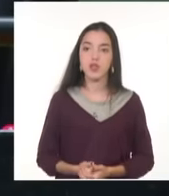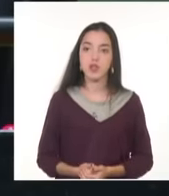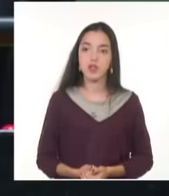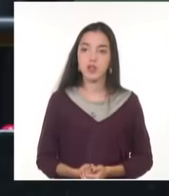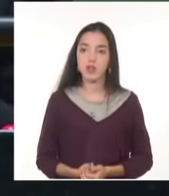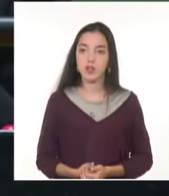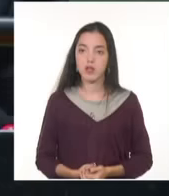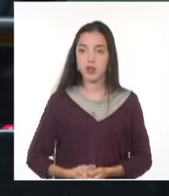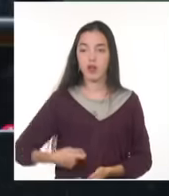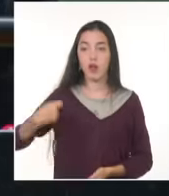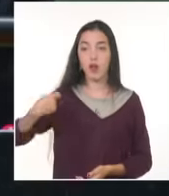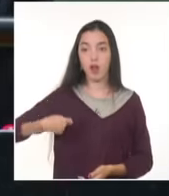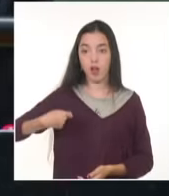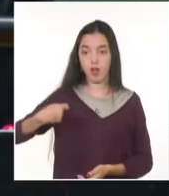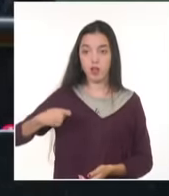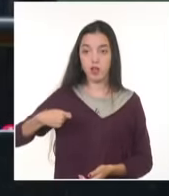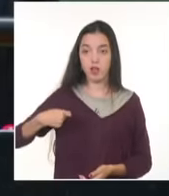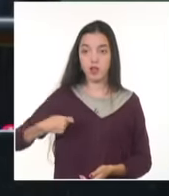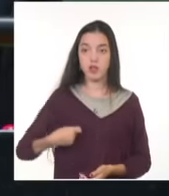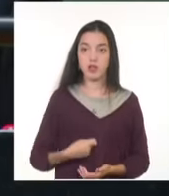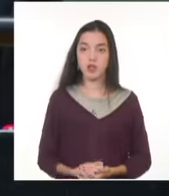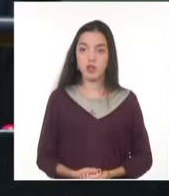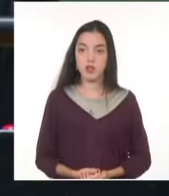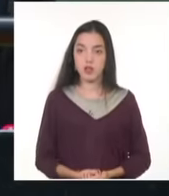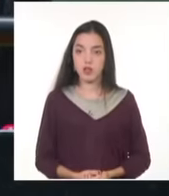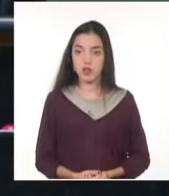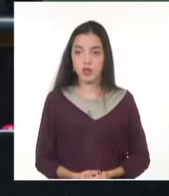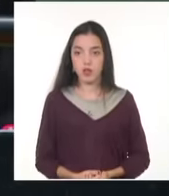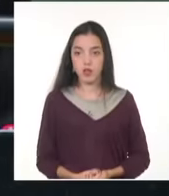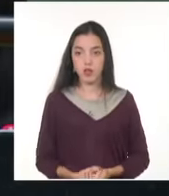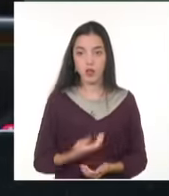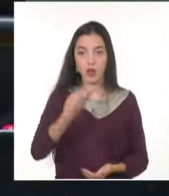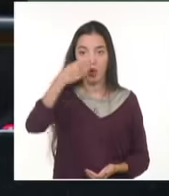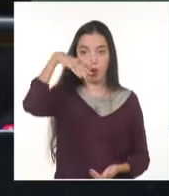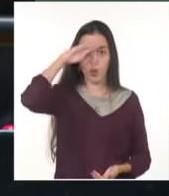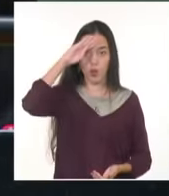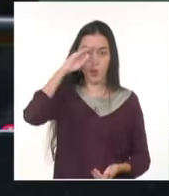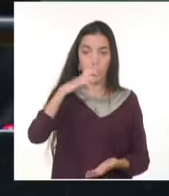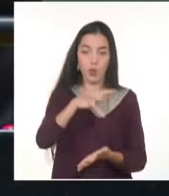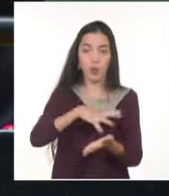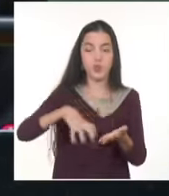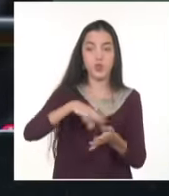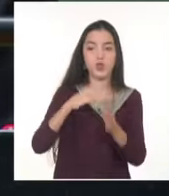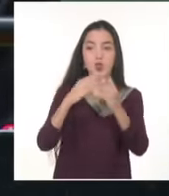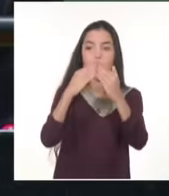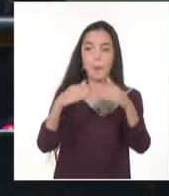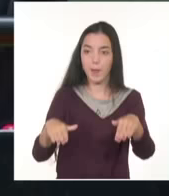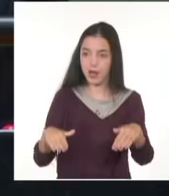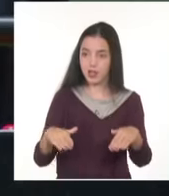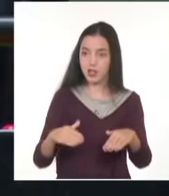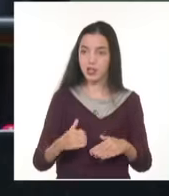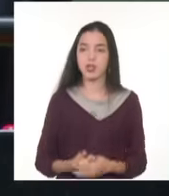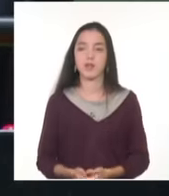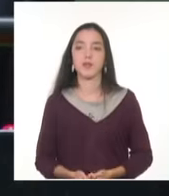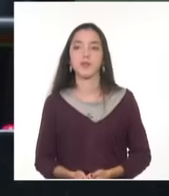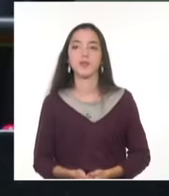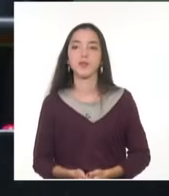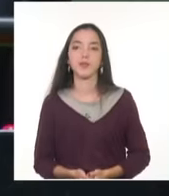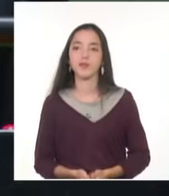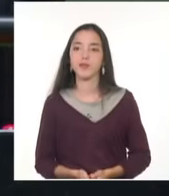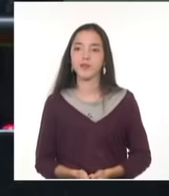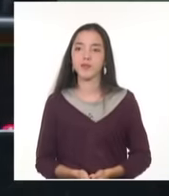decidió en La Habana proclamar nuestra región como zona de paz. Aquel compromiso